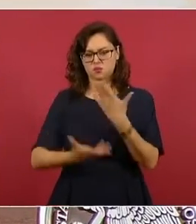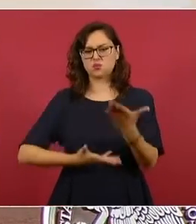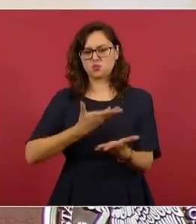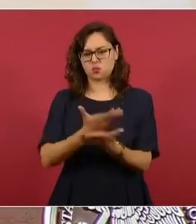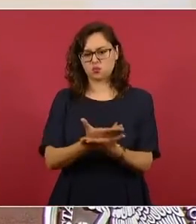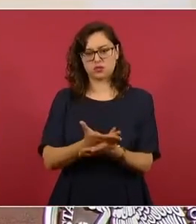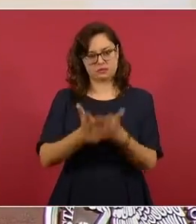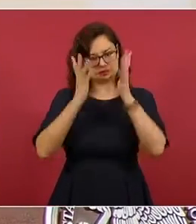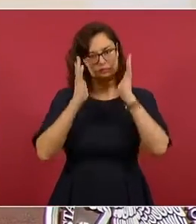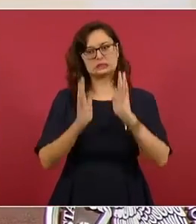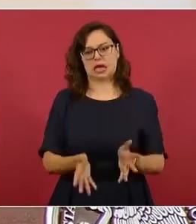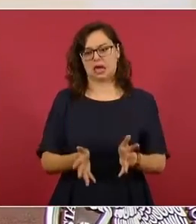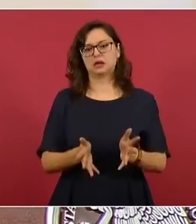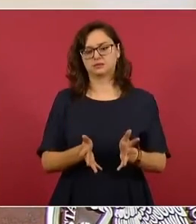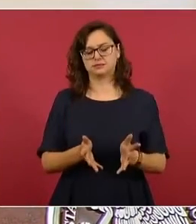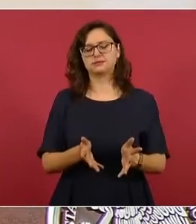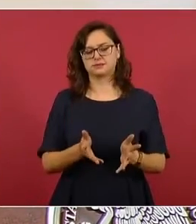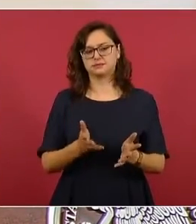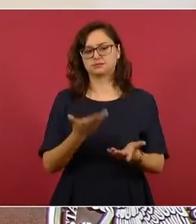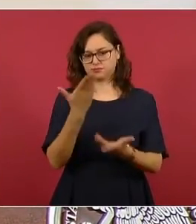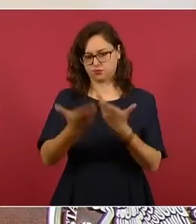momento